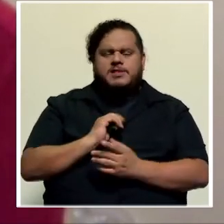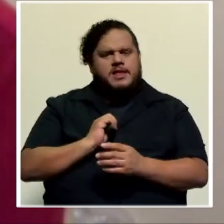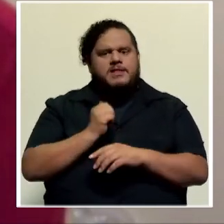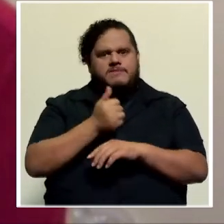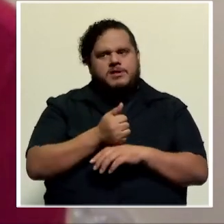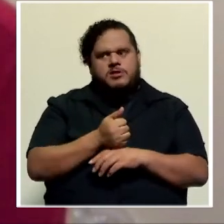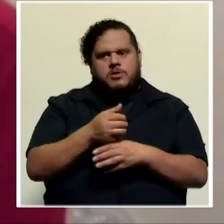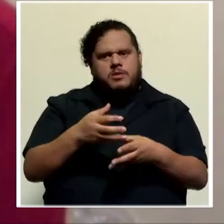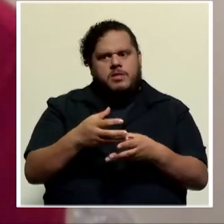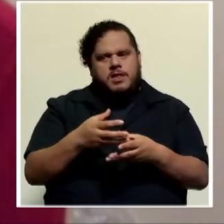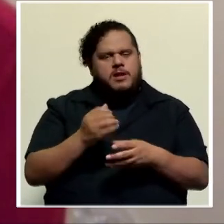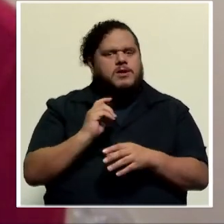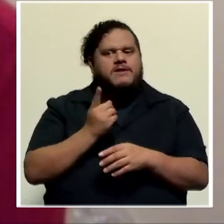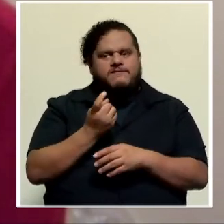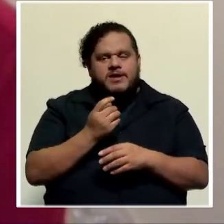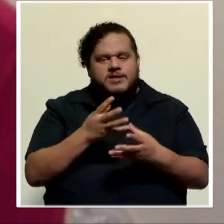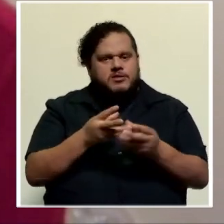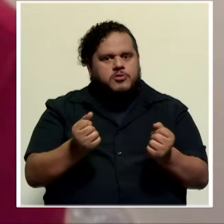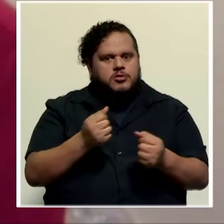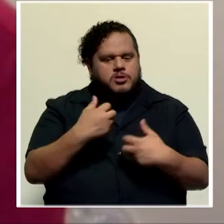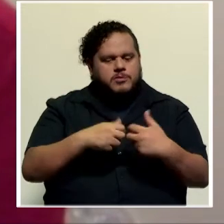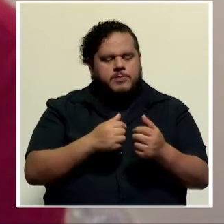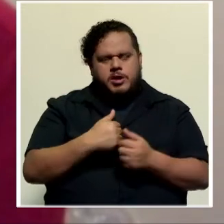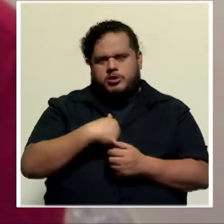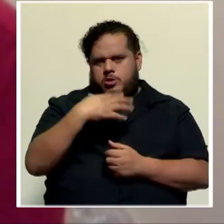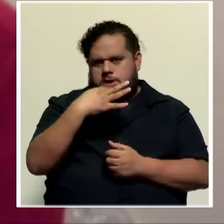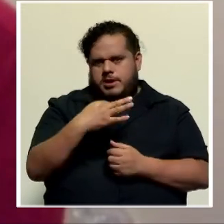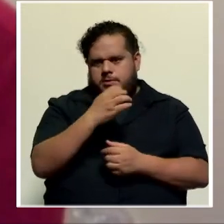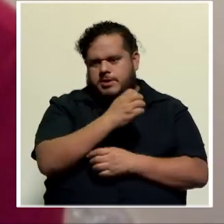¿no? De nuevo, yo creo que Costa Rica